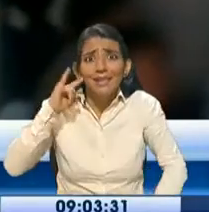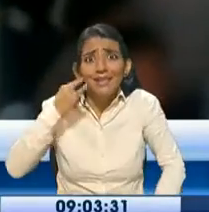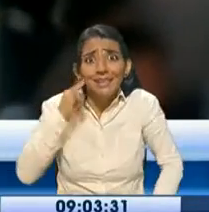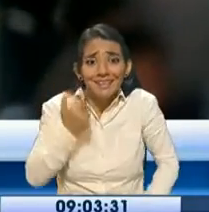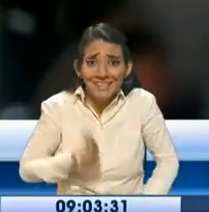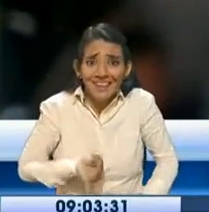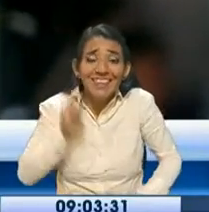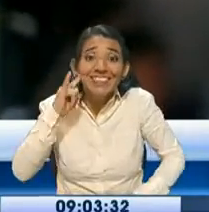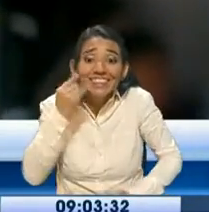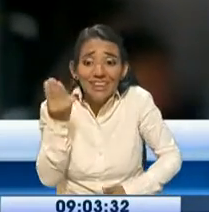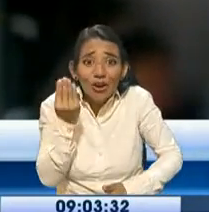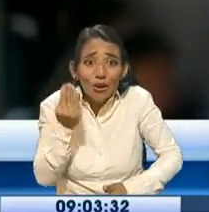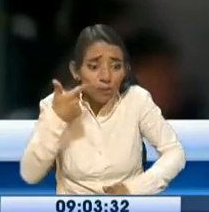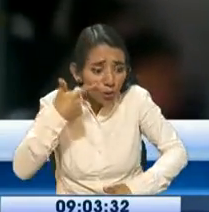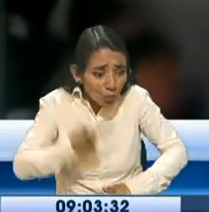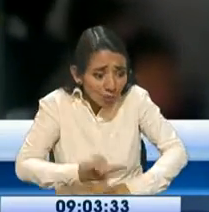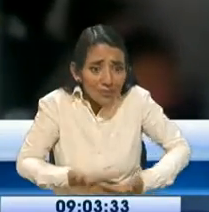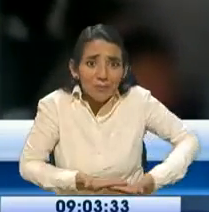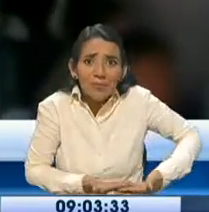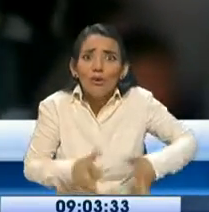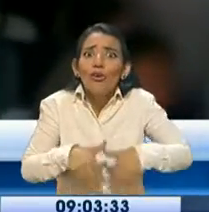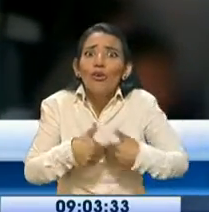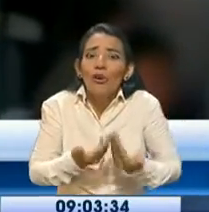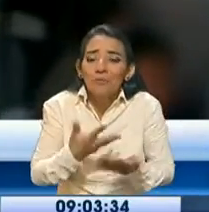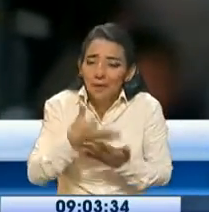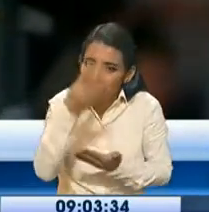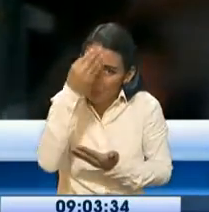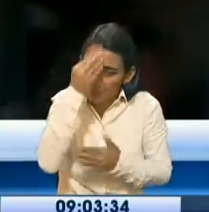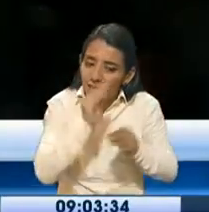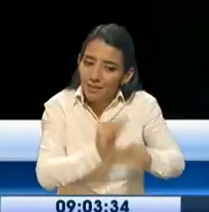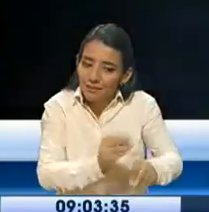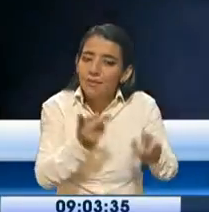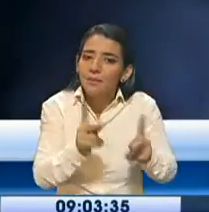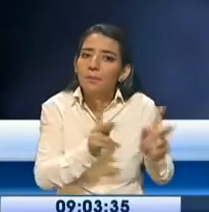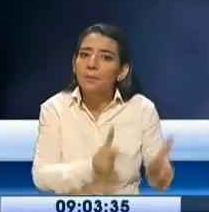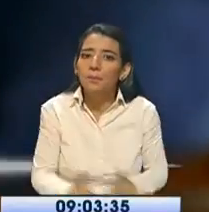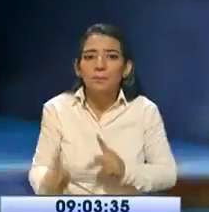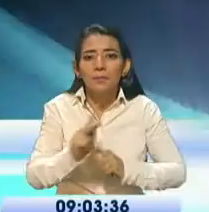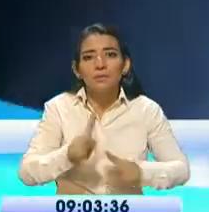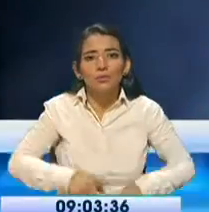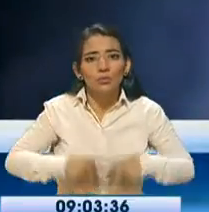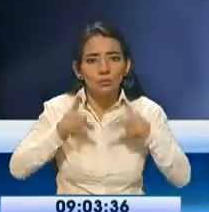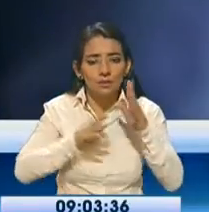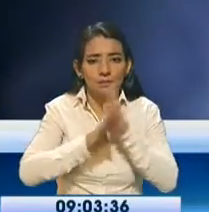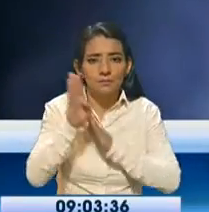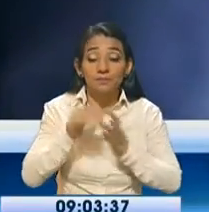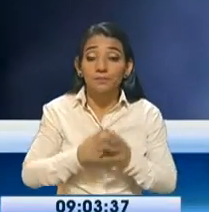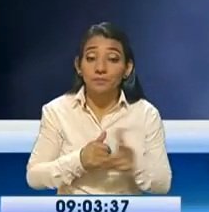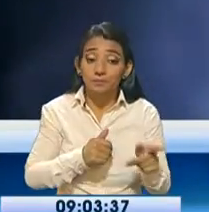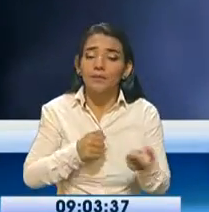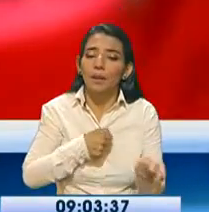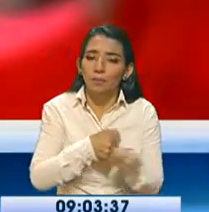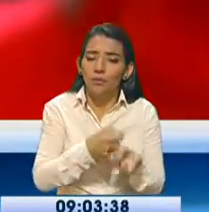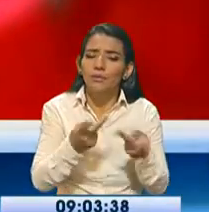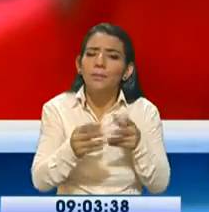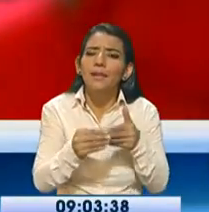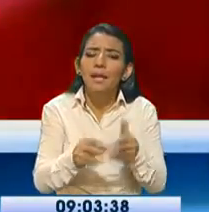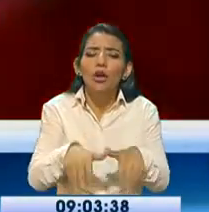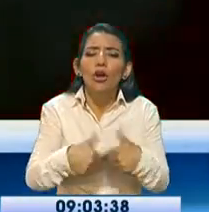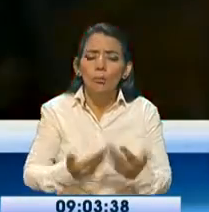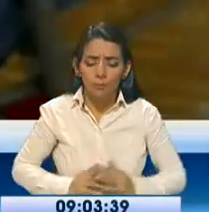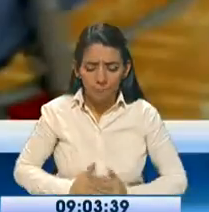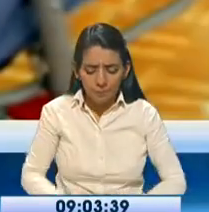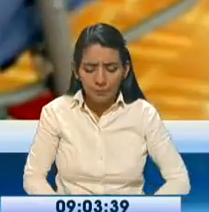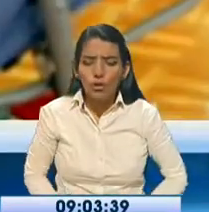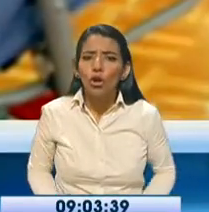cuidando a otros niños, pero también generarle un plan de vida. Aquí las madres encuentran apoyo y una guía para enfrentar su